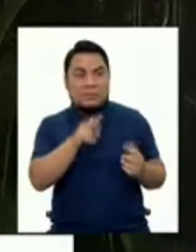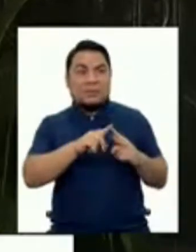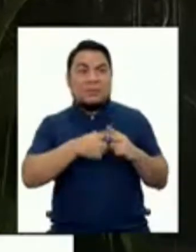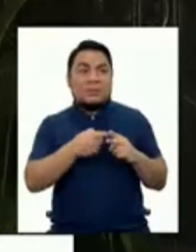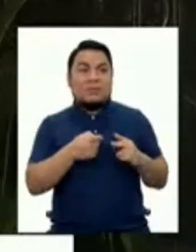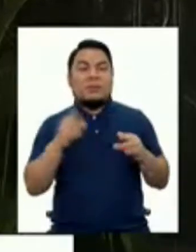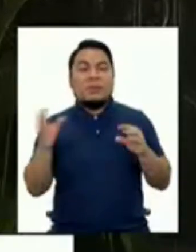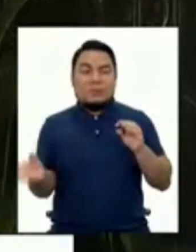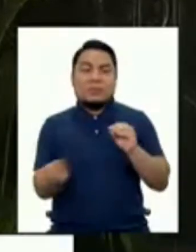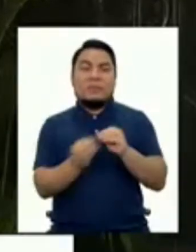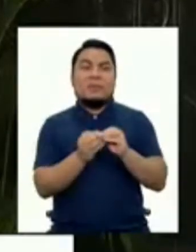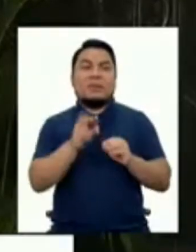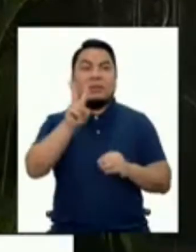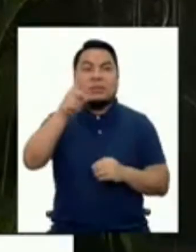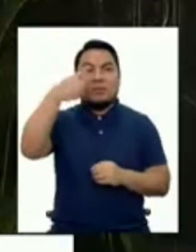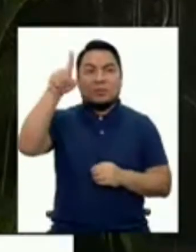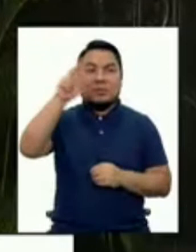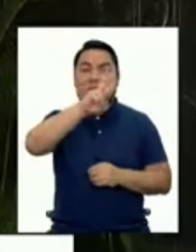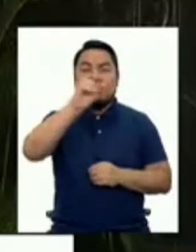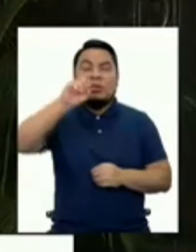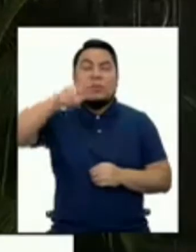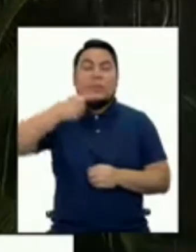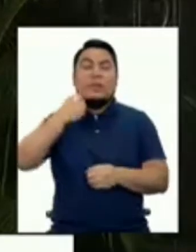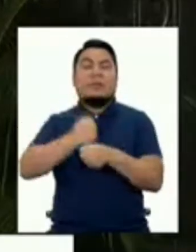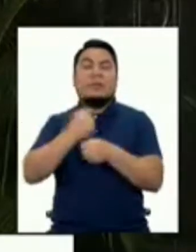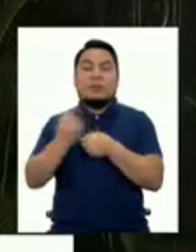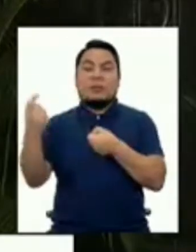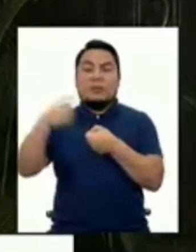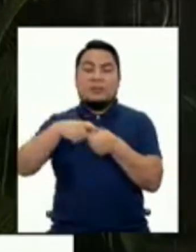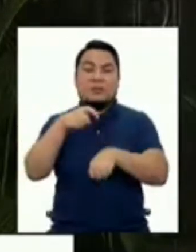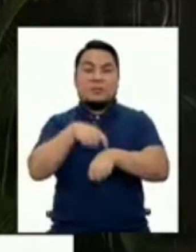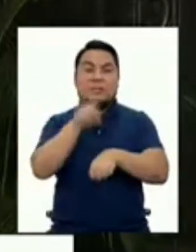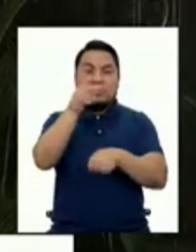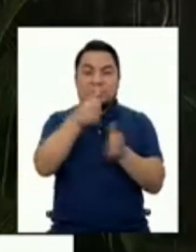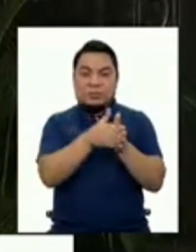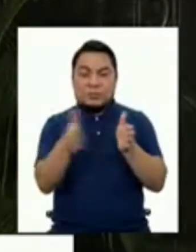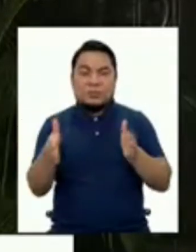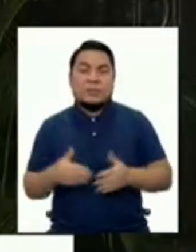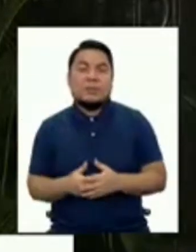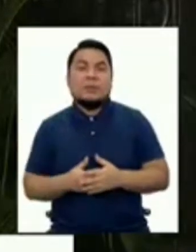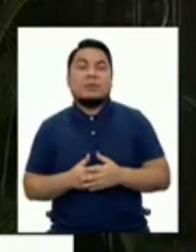a incorporar 2.200.000 trabajadores en la fase 1,